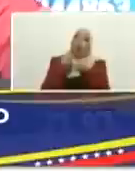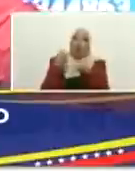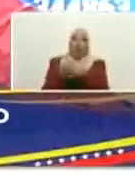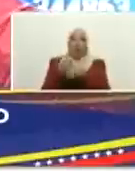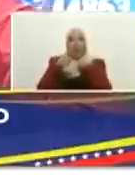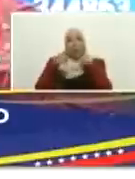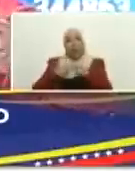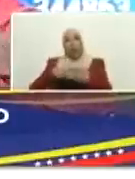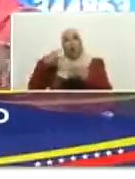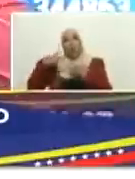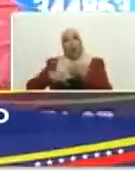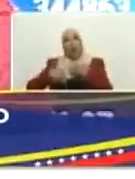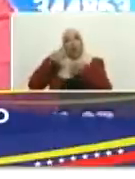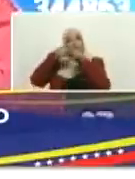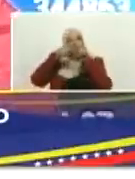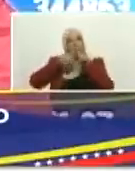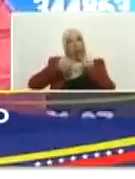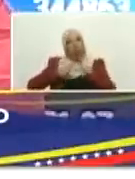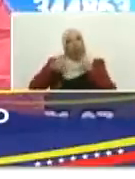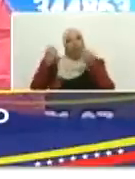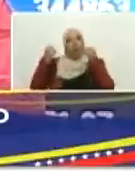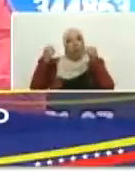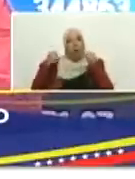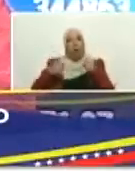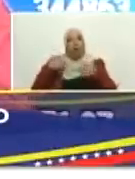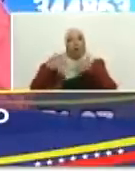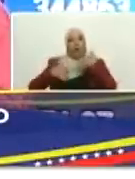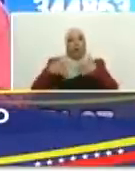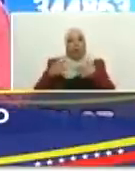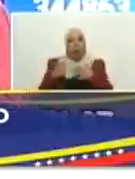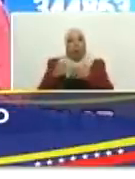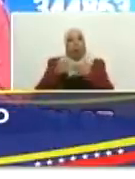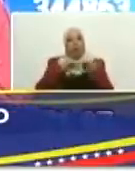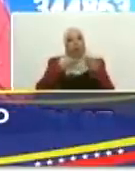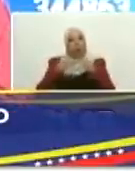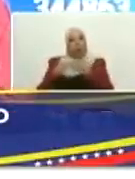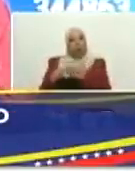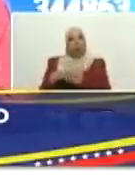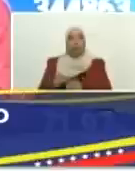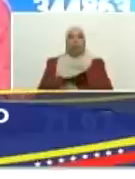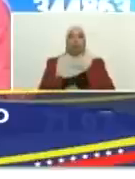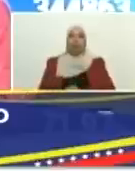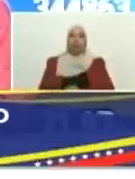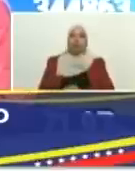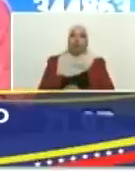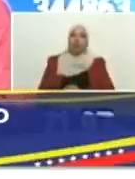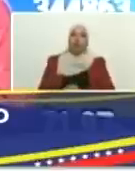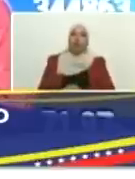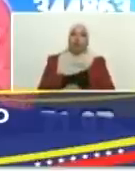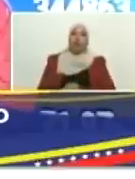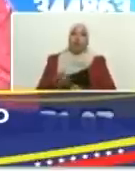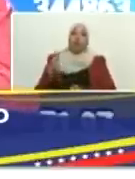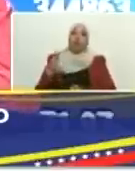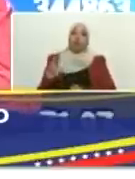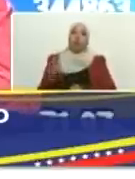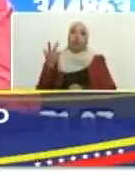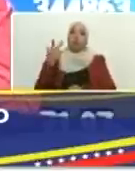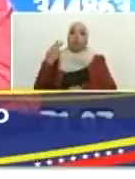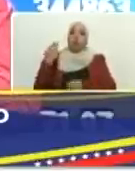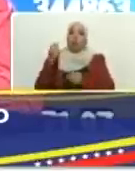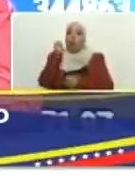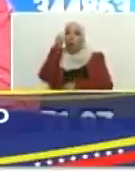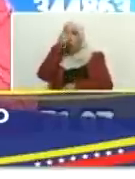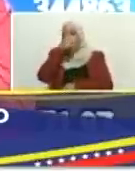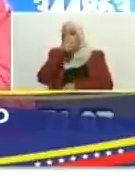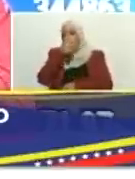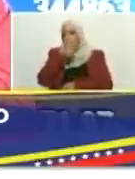los planes. Ese es nuestro camino. Entonces, esa tercera etapa de la resistencia